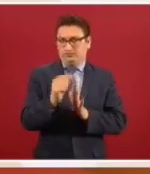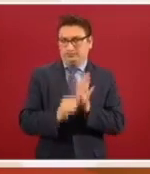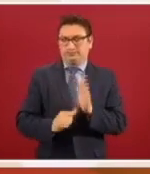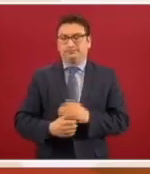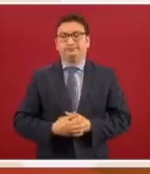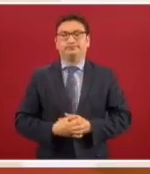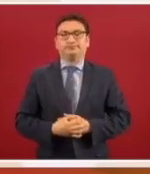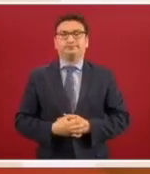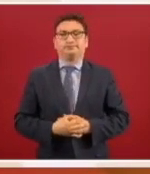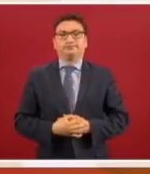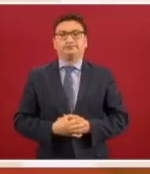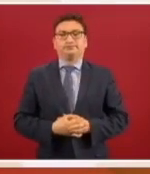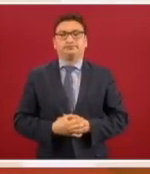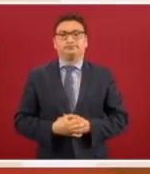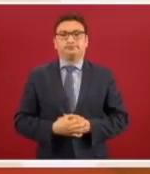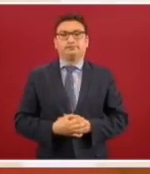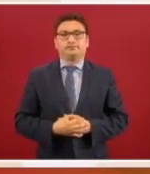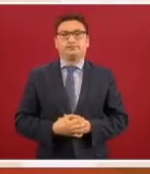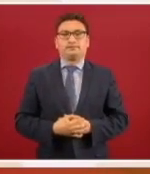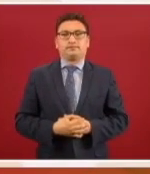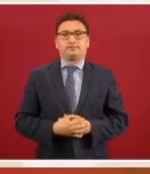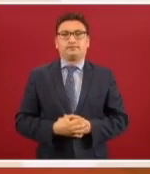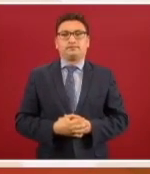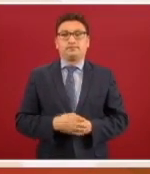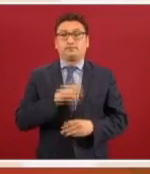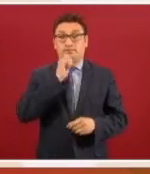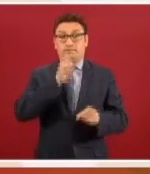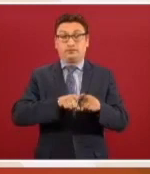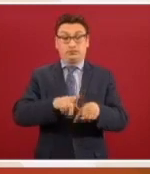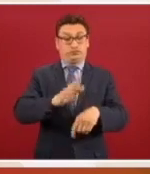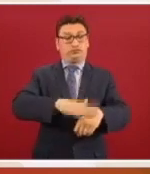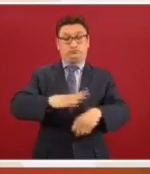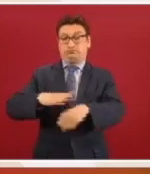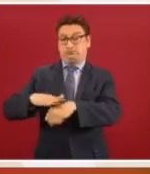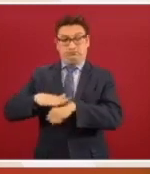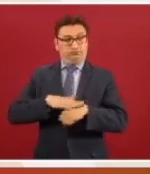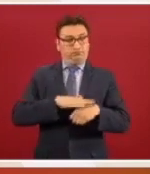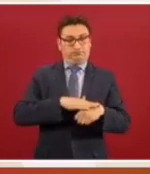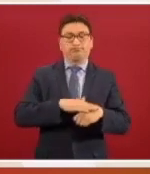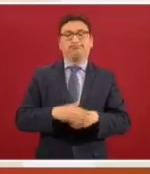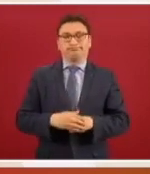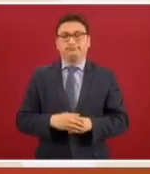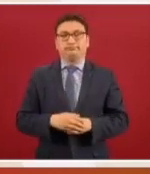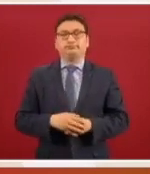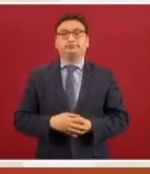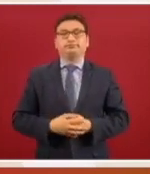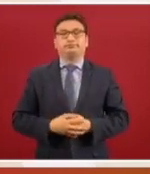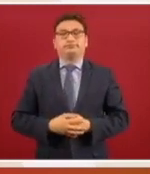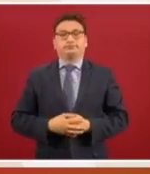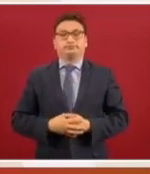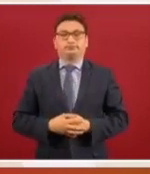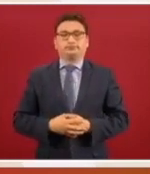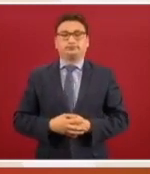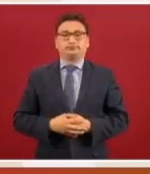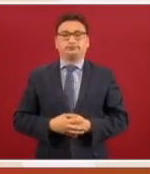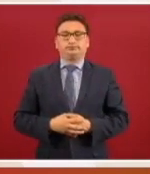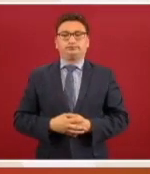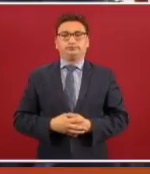Asimismo, se va a convocar a reclutar a